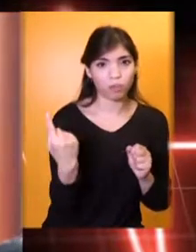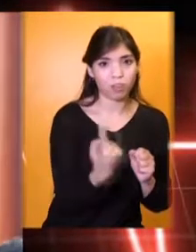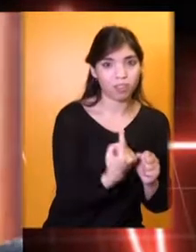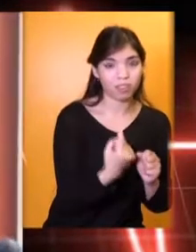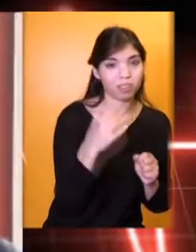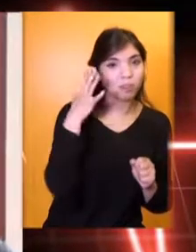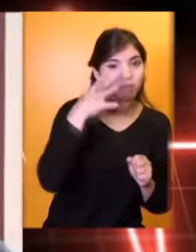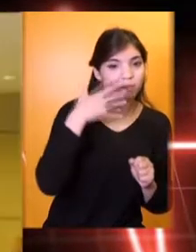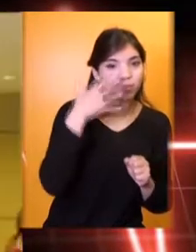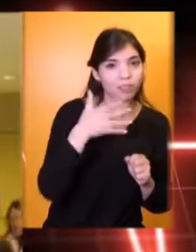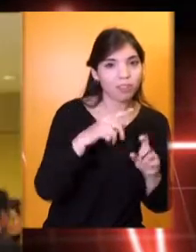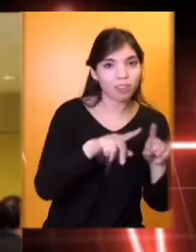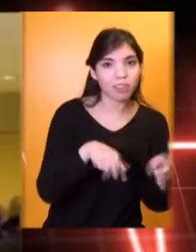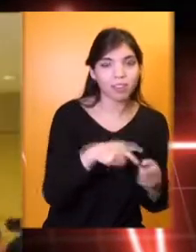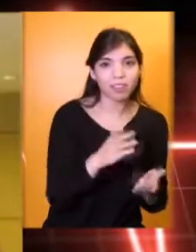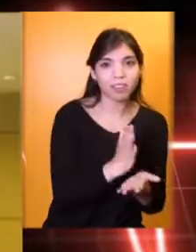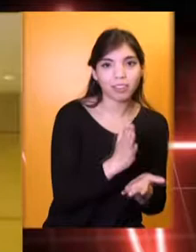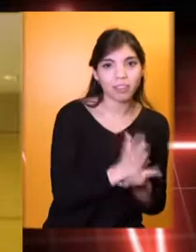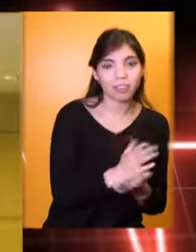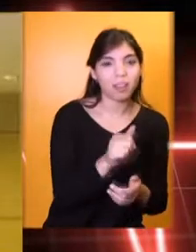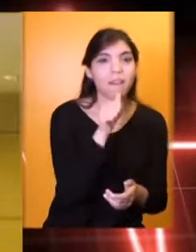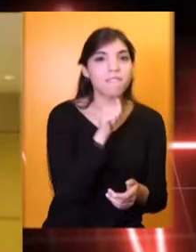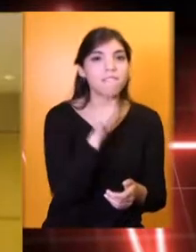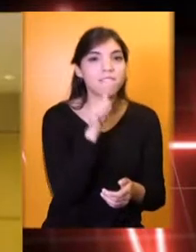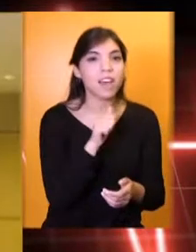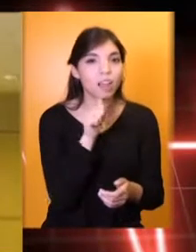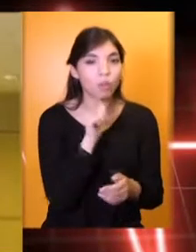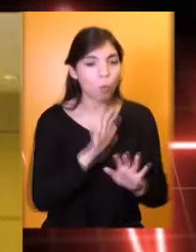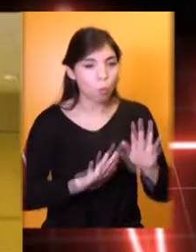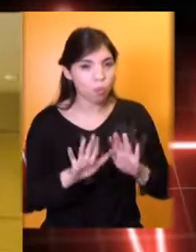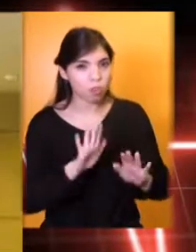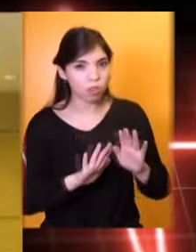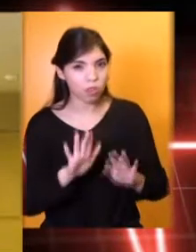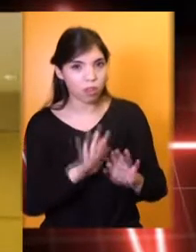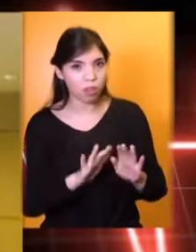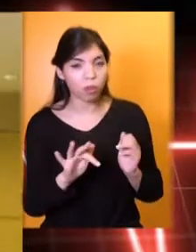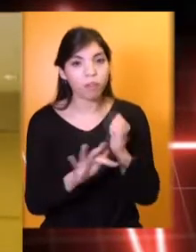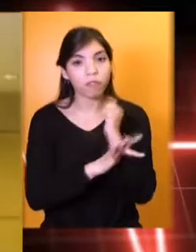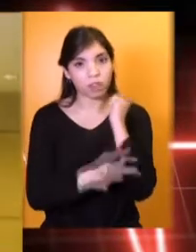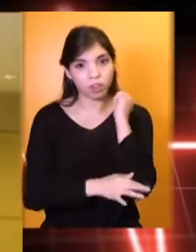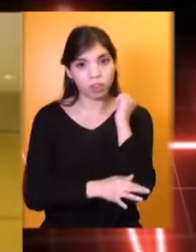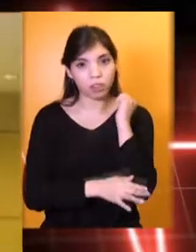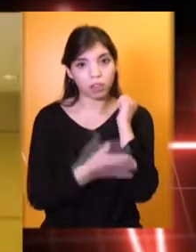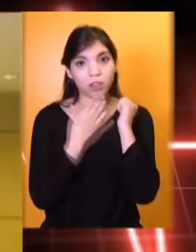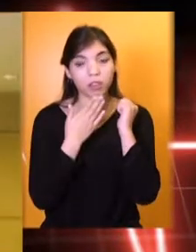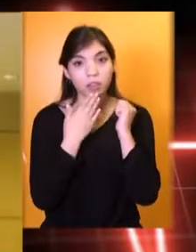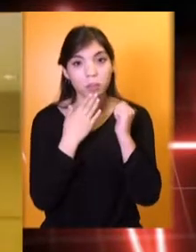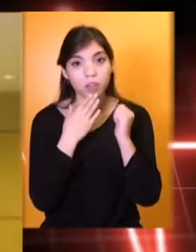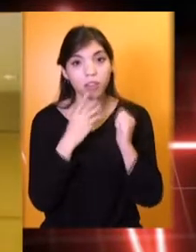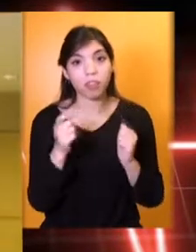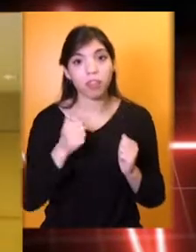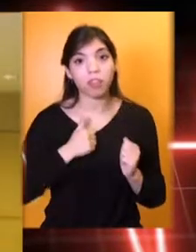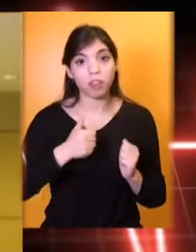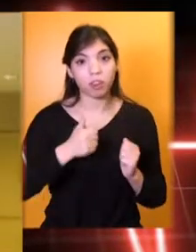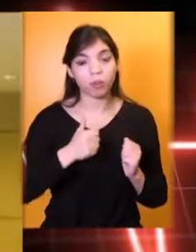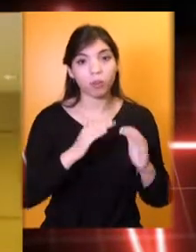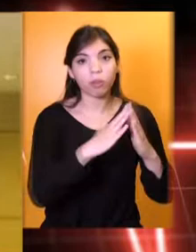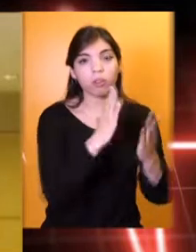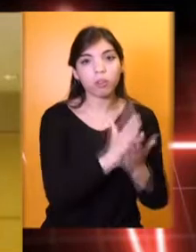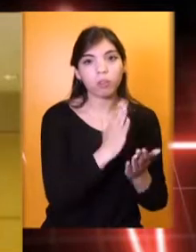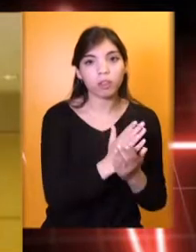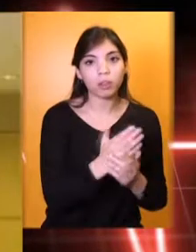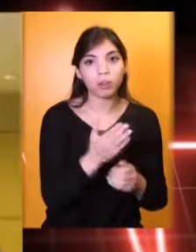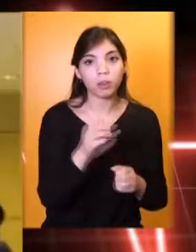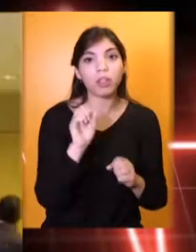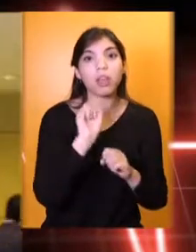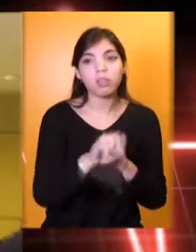aulas de clases. Yo creo que aquí hubo falta de rigor de la Fiscalía y también falta de rigor de aquellos directores de establecimiento educacional que permitieron